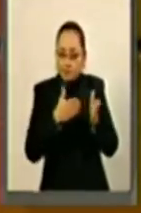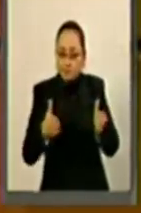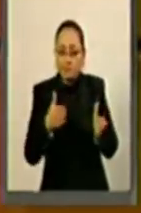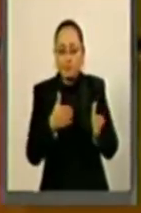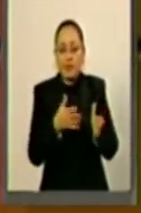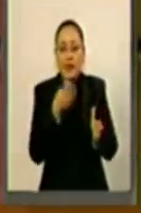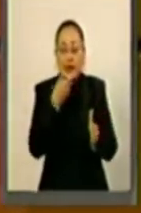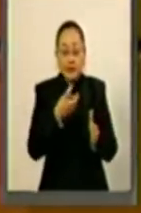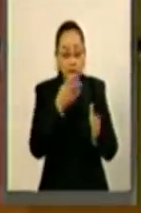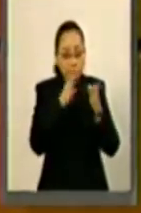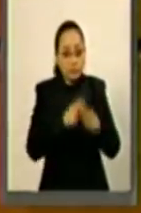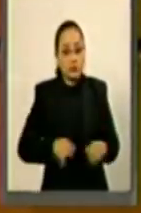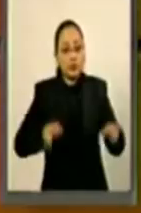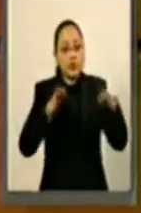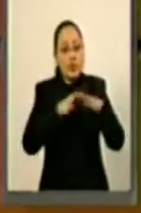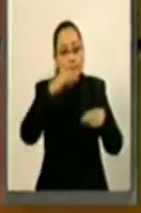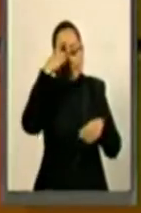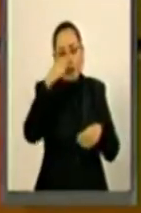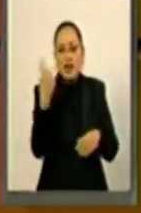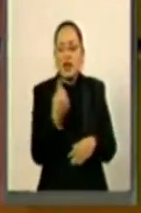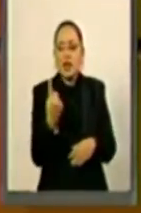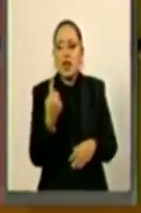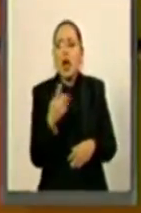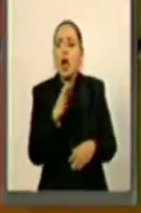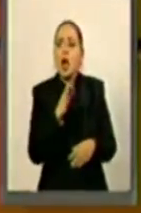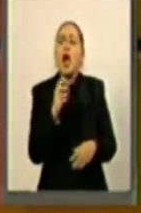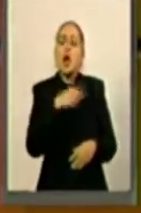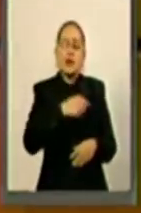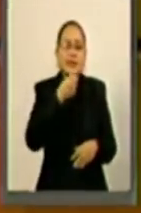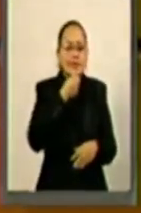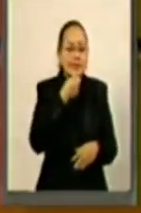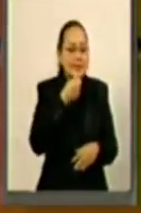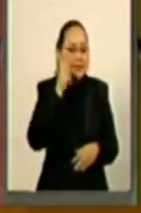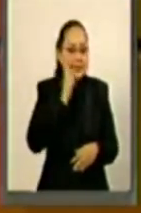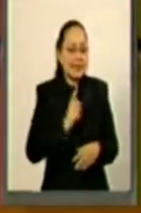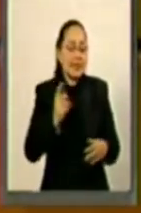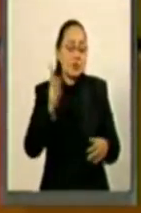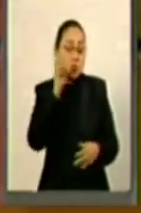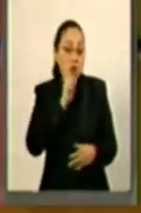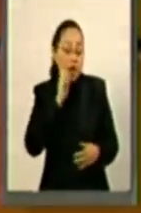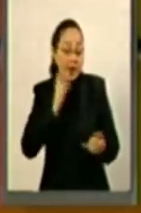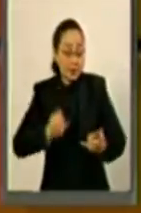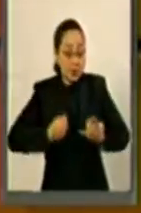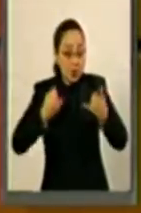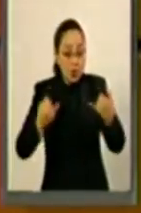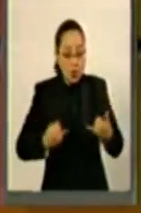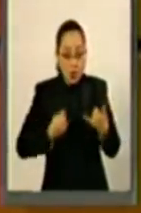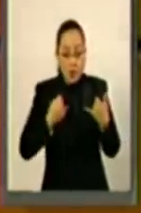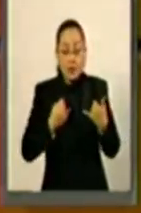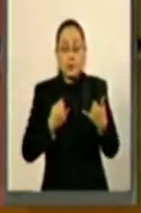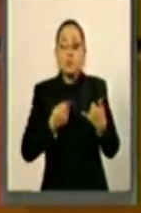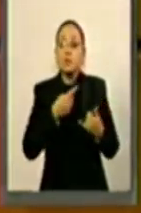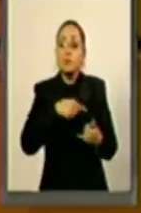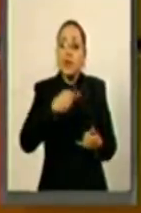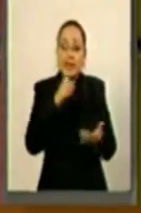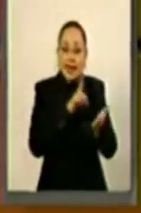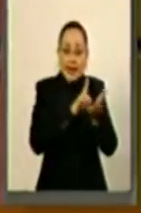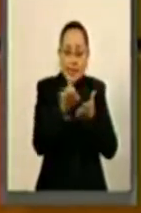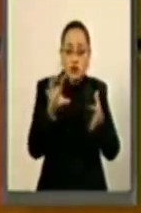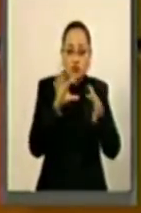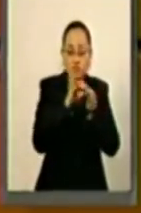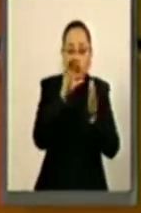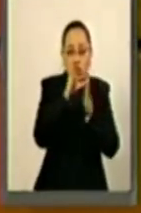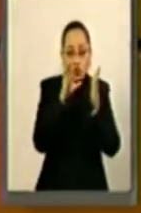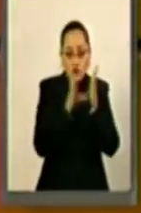un avance muy importante para garantizar pues a nuestras niñas, a nuestras mujeres jóvenes, este derecho